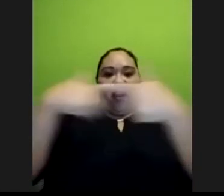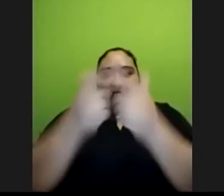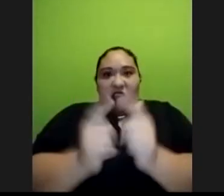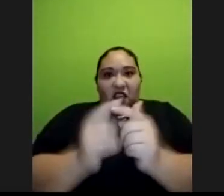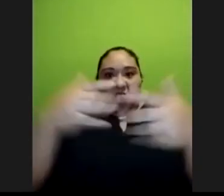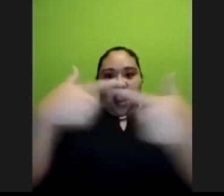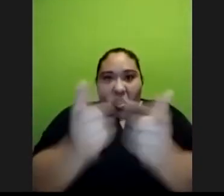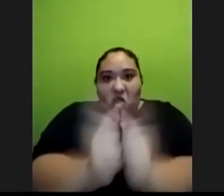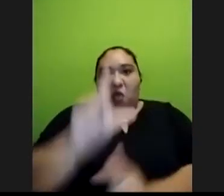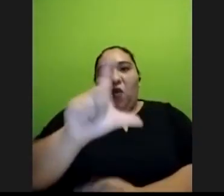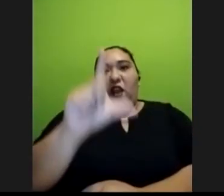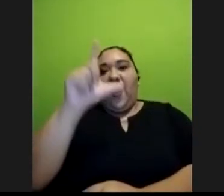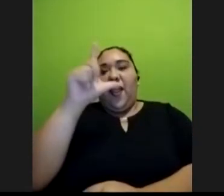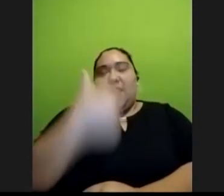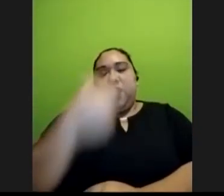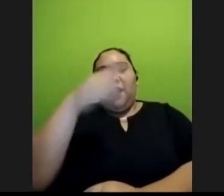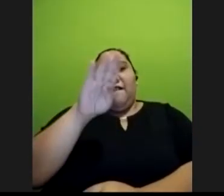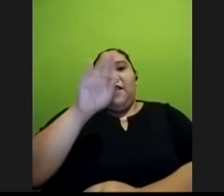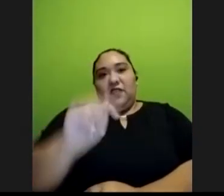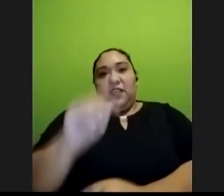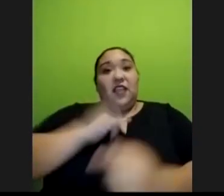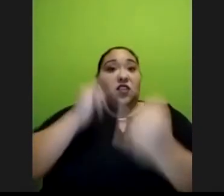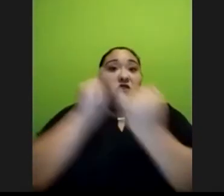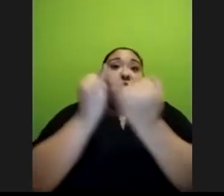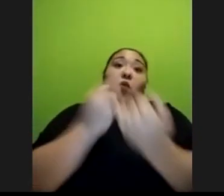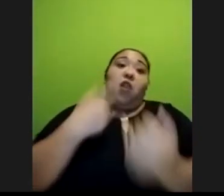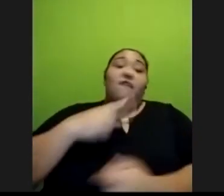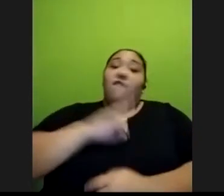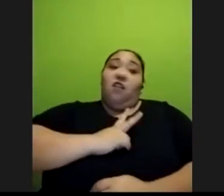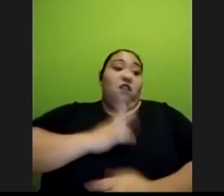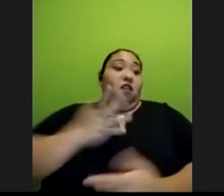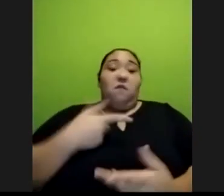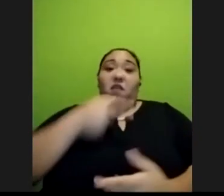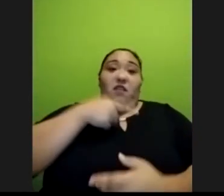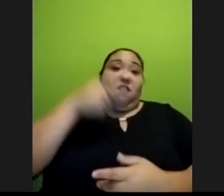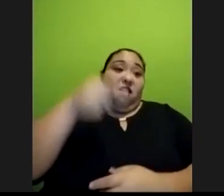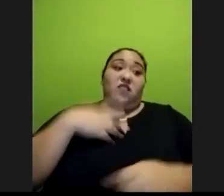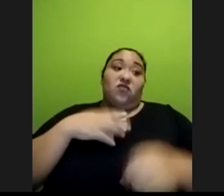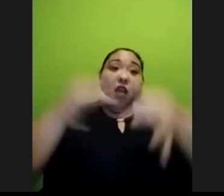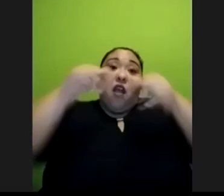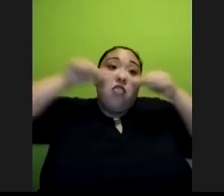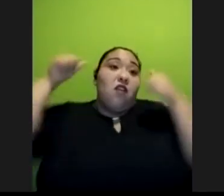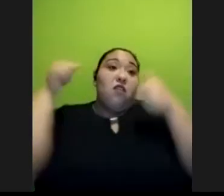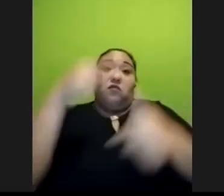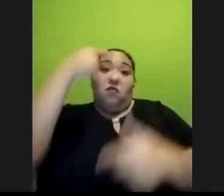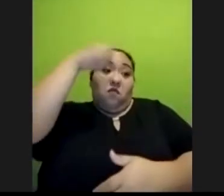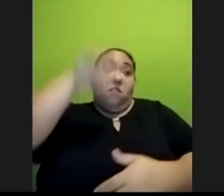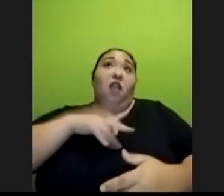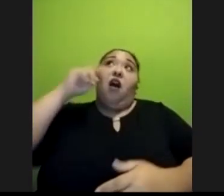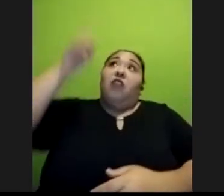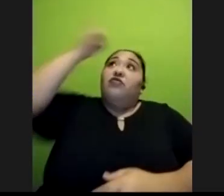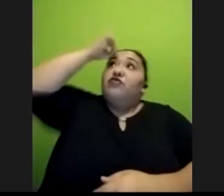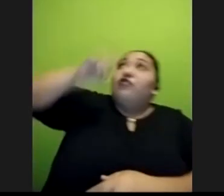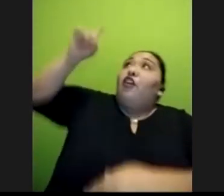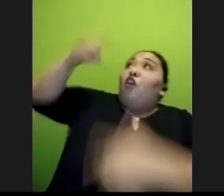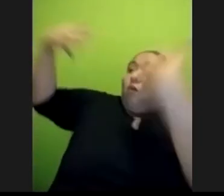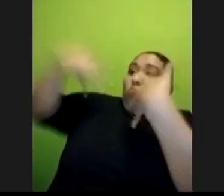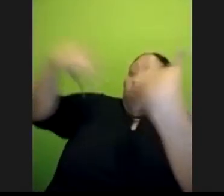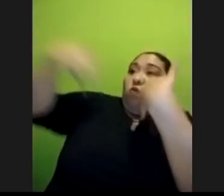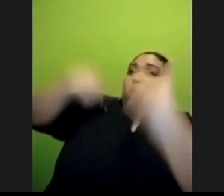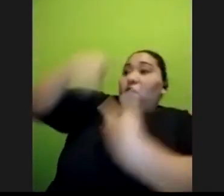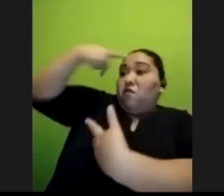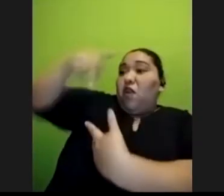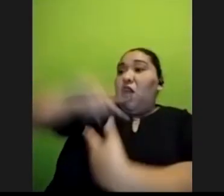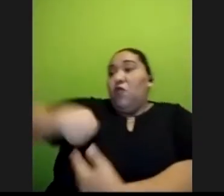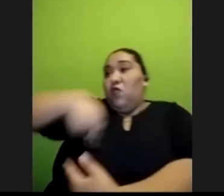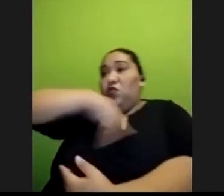sobre todo por parte de líderes religiosos, un llamado de atención para que nos comportemos bien y para que dejemos de hacer cosas que no